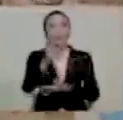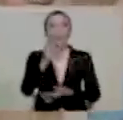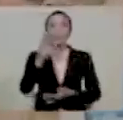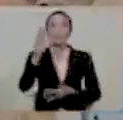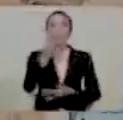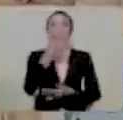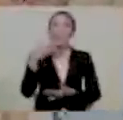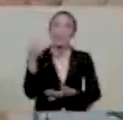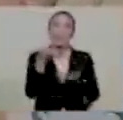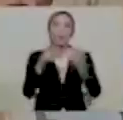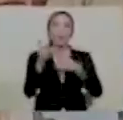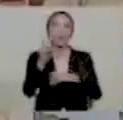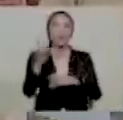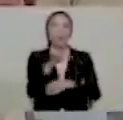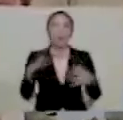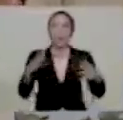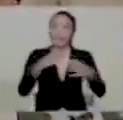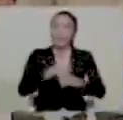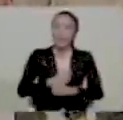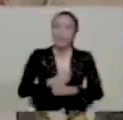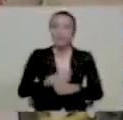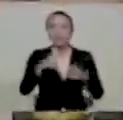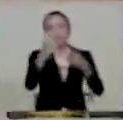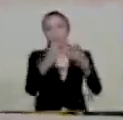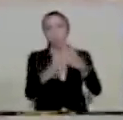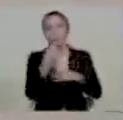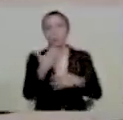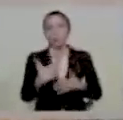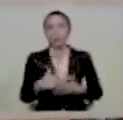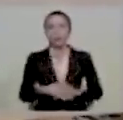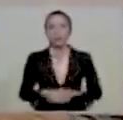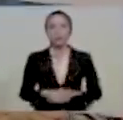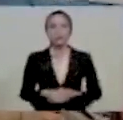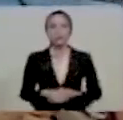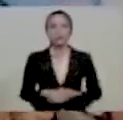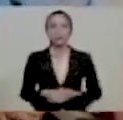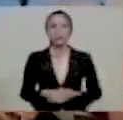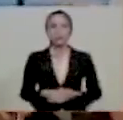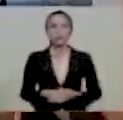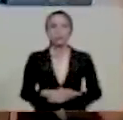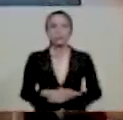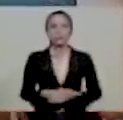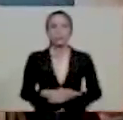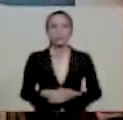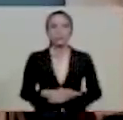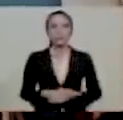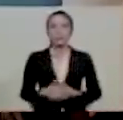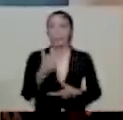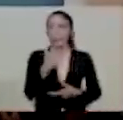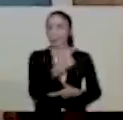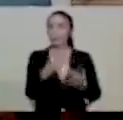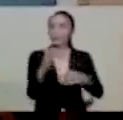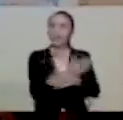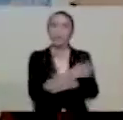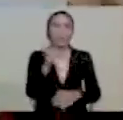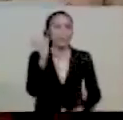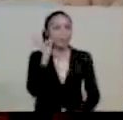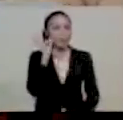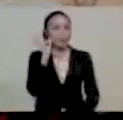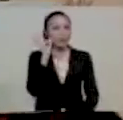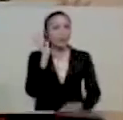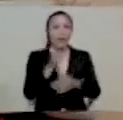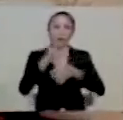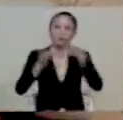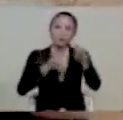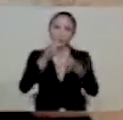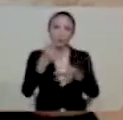bien, de esperanza para Venezuela. Lo decía María Gabriela, que quiere ser médico.